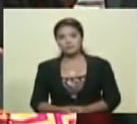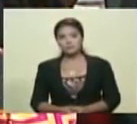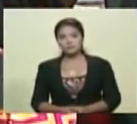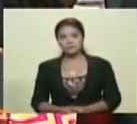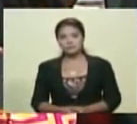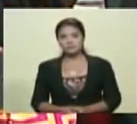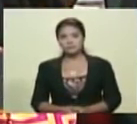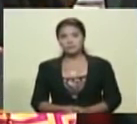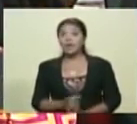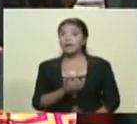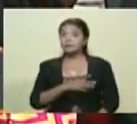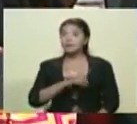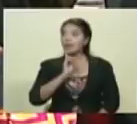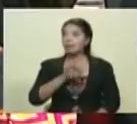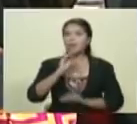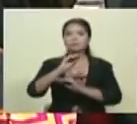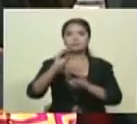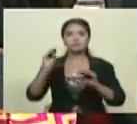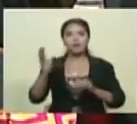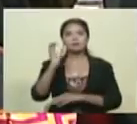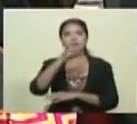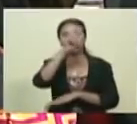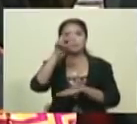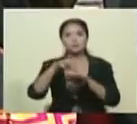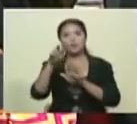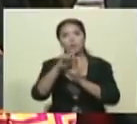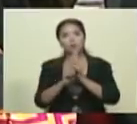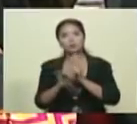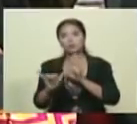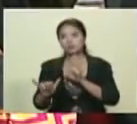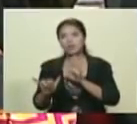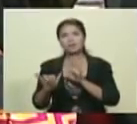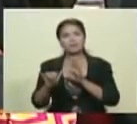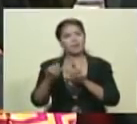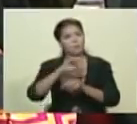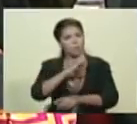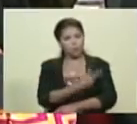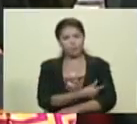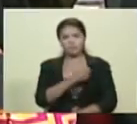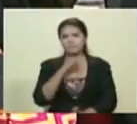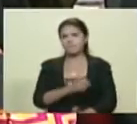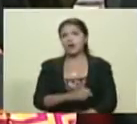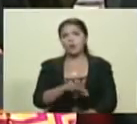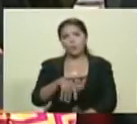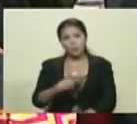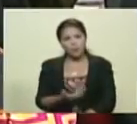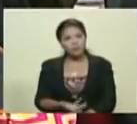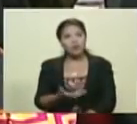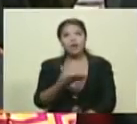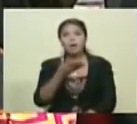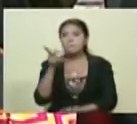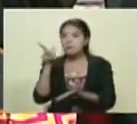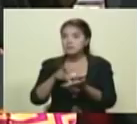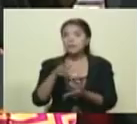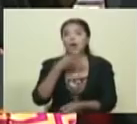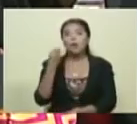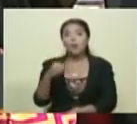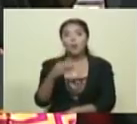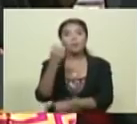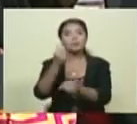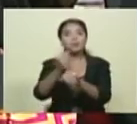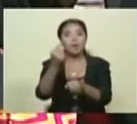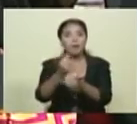En Chile debería convocarse una Asamblea Nacional Constituyente de poderes plenipotenciarios, donde pudieran ir los jóvenes, los trabajadores,